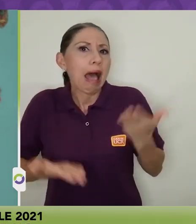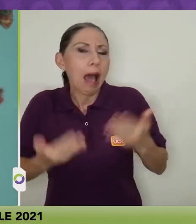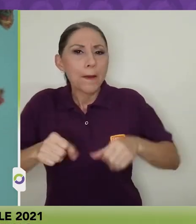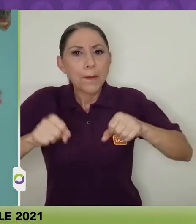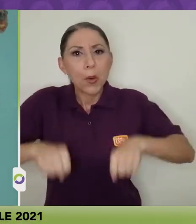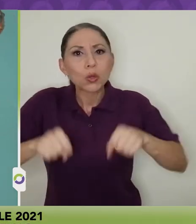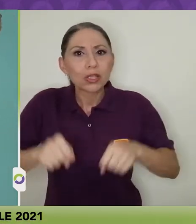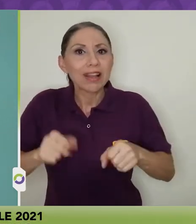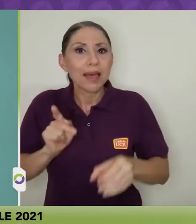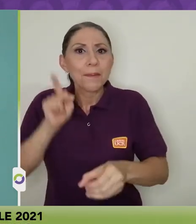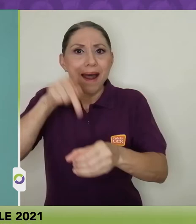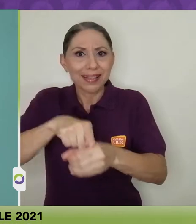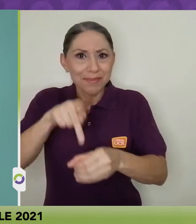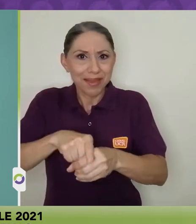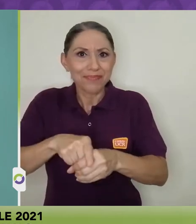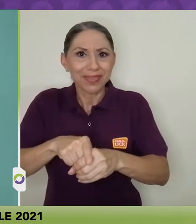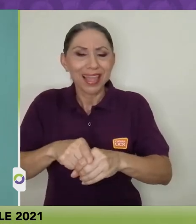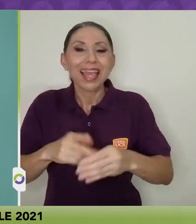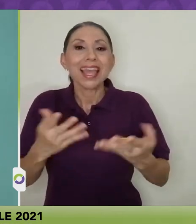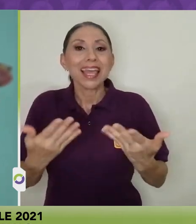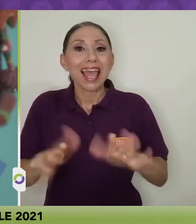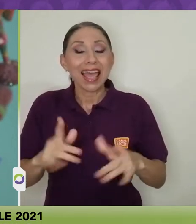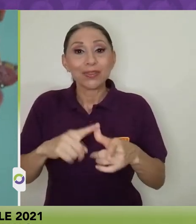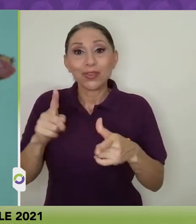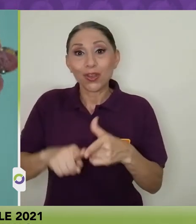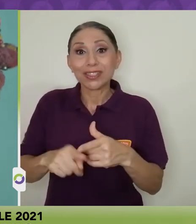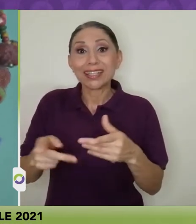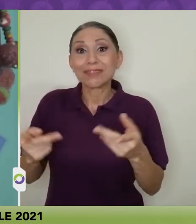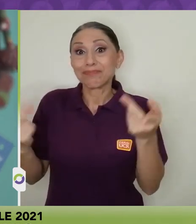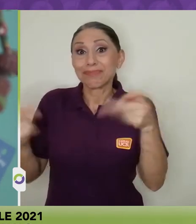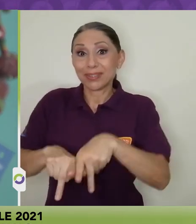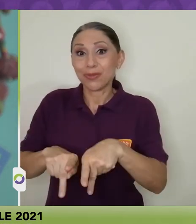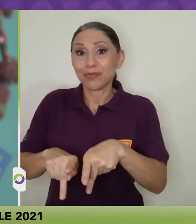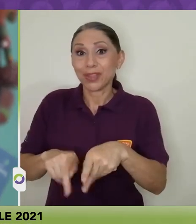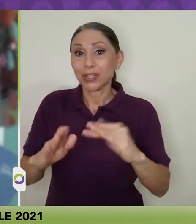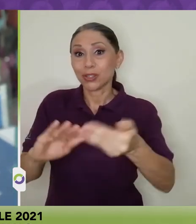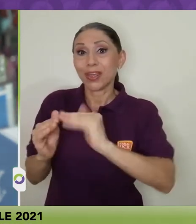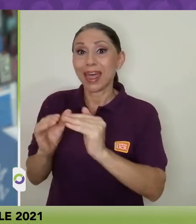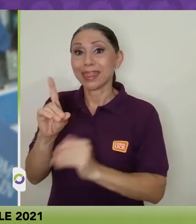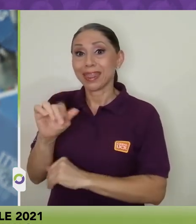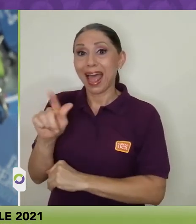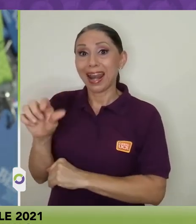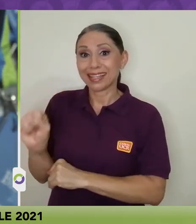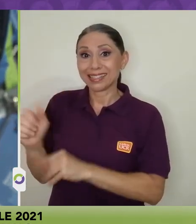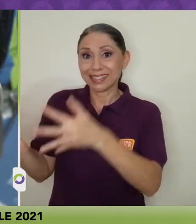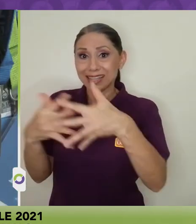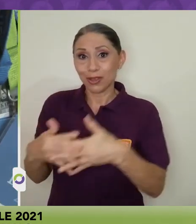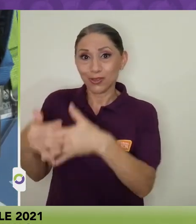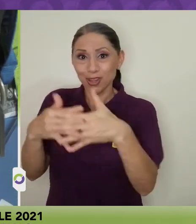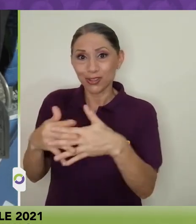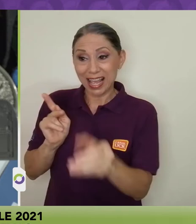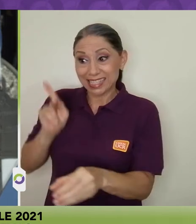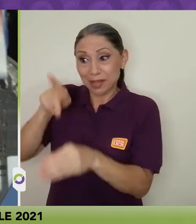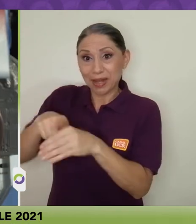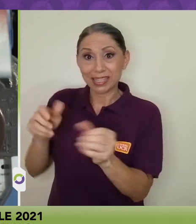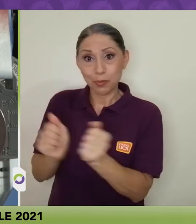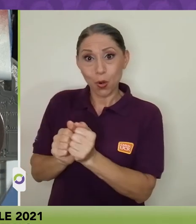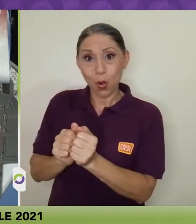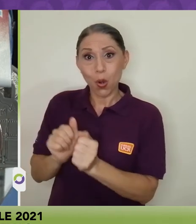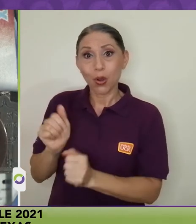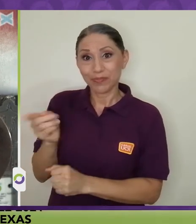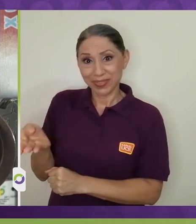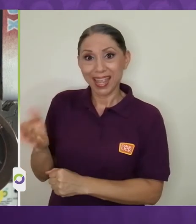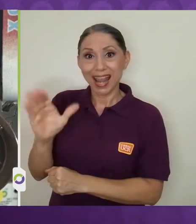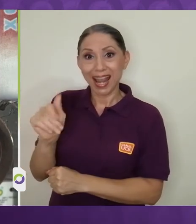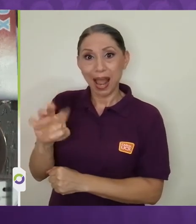poder participar, y fue así en la ciudad de Lewisville, en Dallas, donde se participó con Camila en Estados Unidos, y con